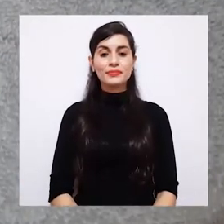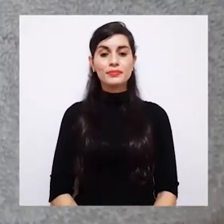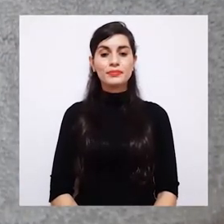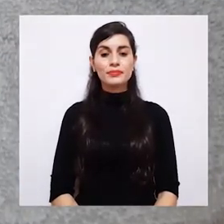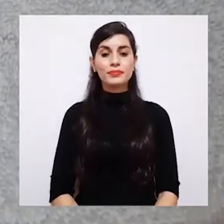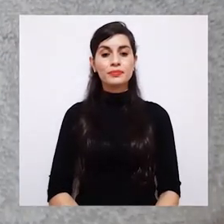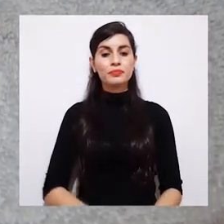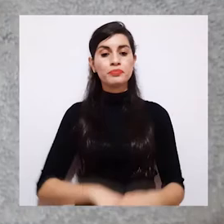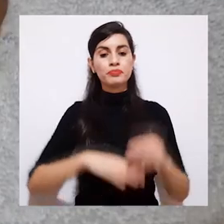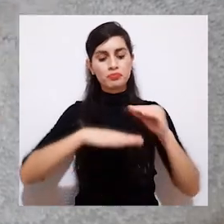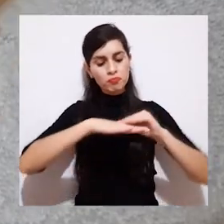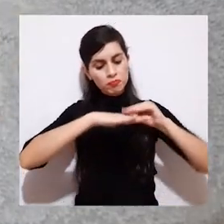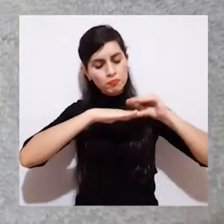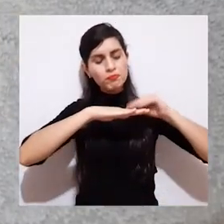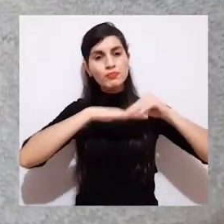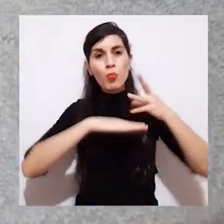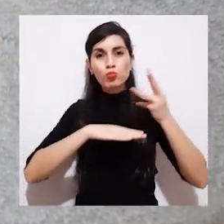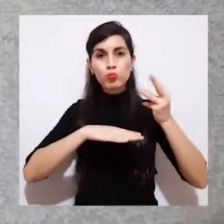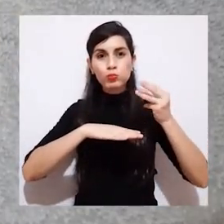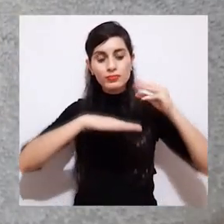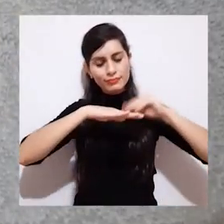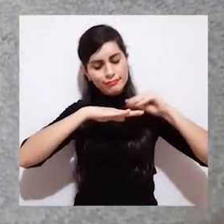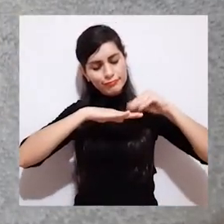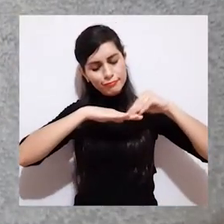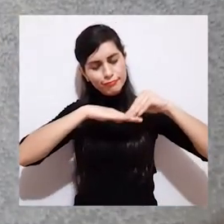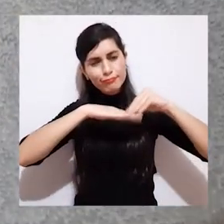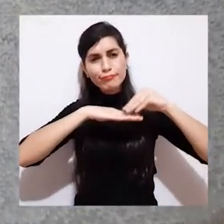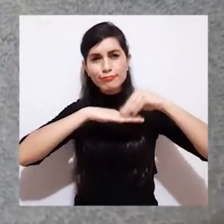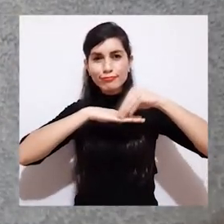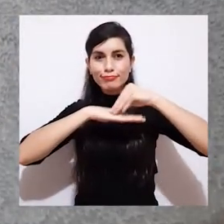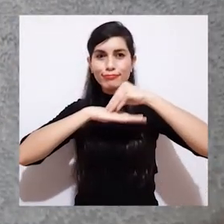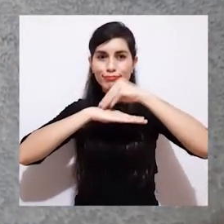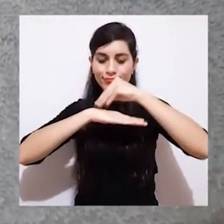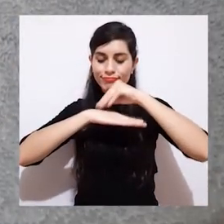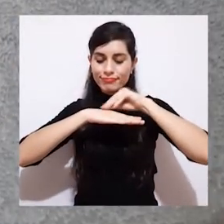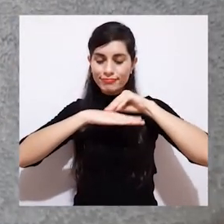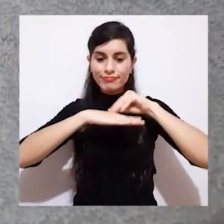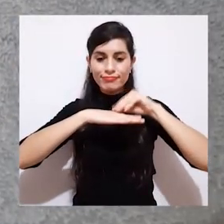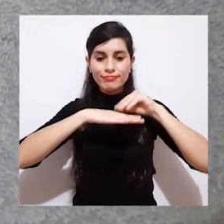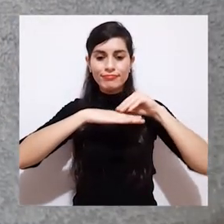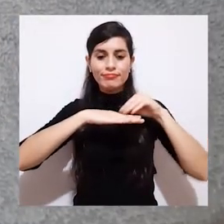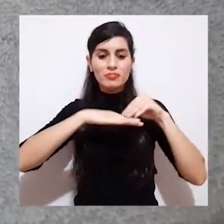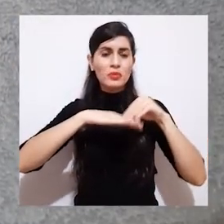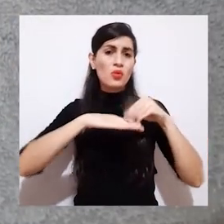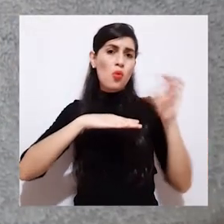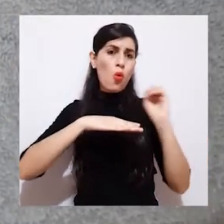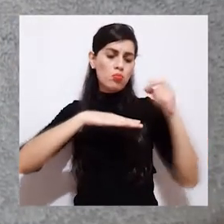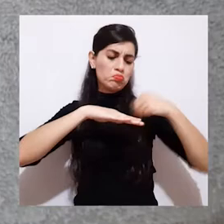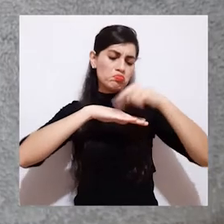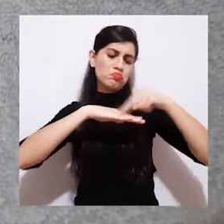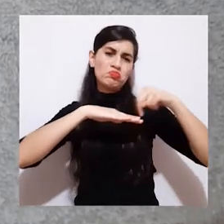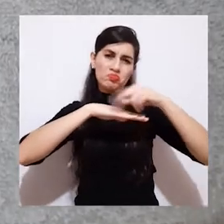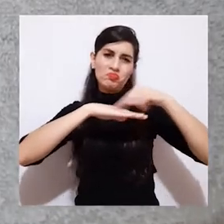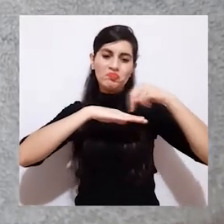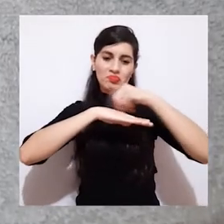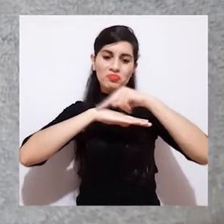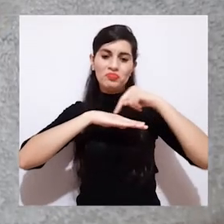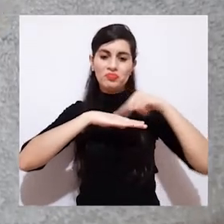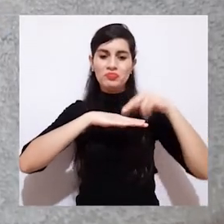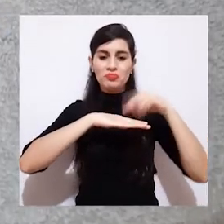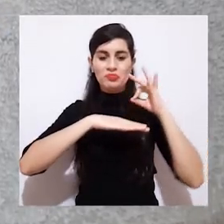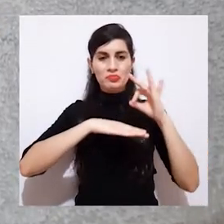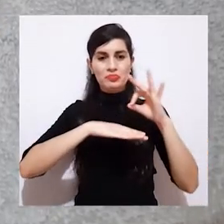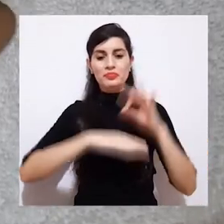Voy a apoyarme con una borla para ir sellando, pero ustedes pueden utilizar una esponja o una brocha para poder